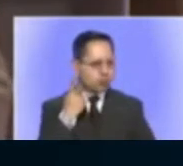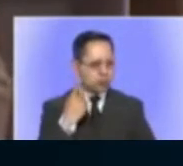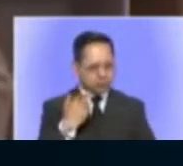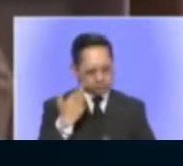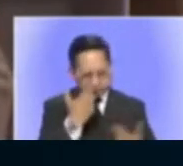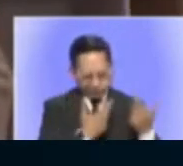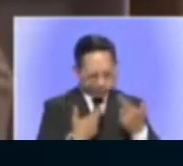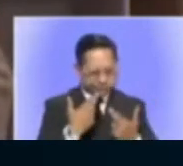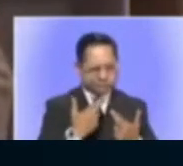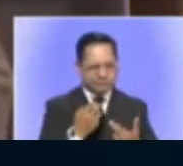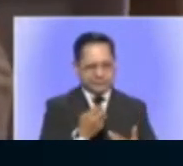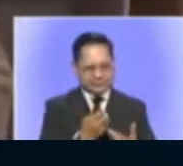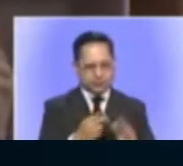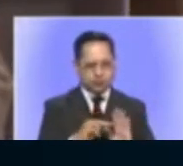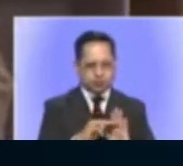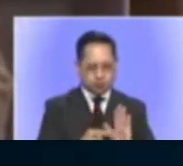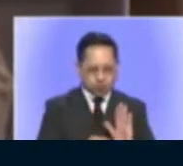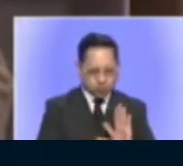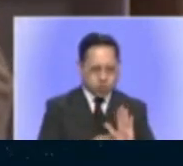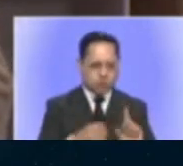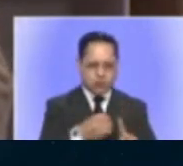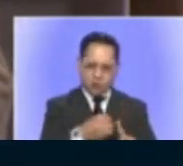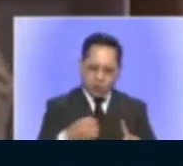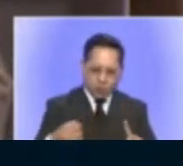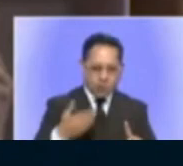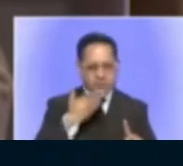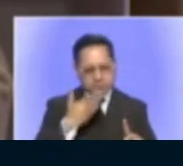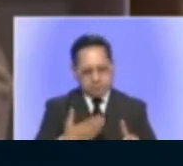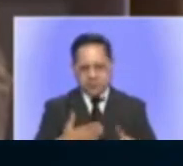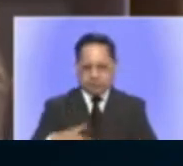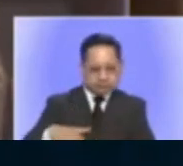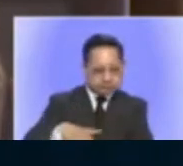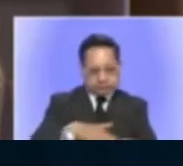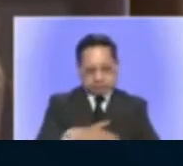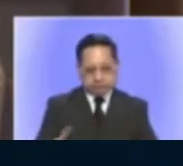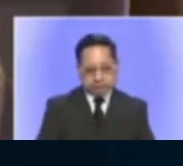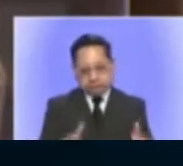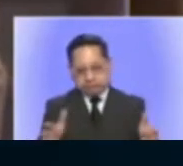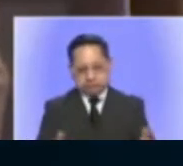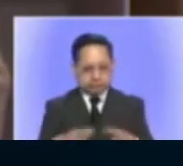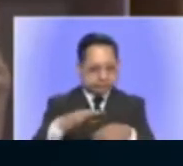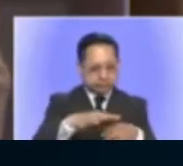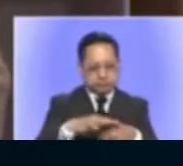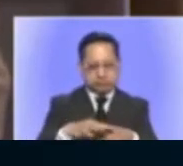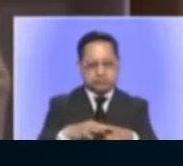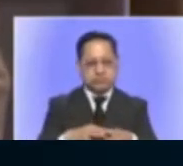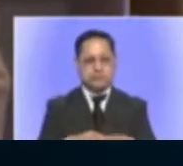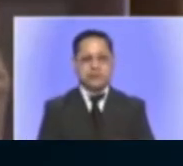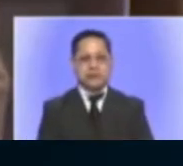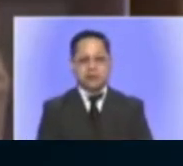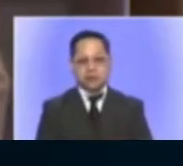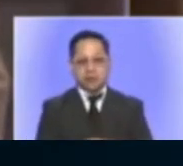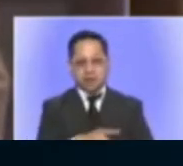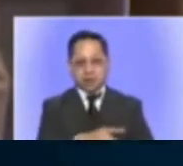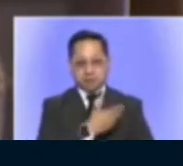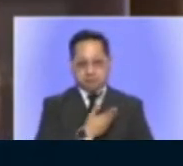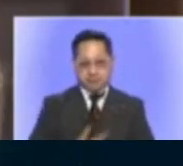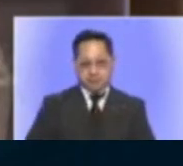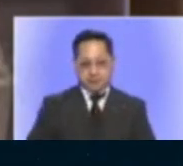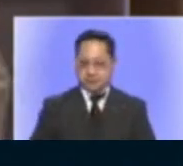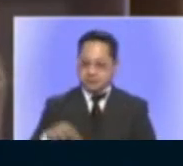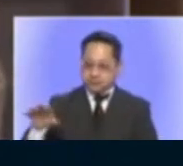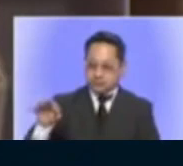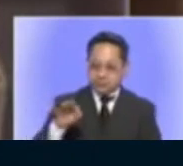sistemático de las normas que regulan la propaganda electoral se desprende que el uso de la imagen del presidente